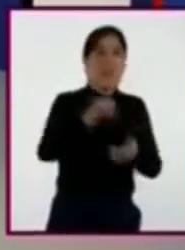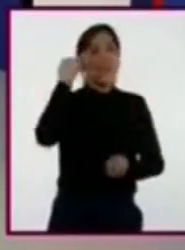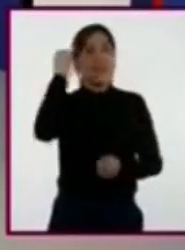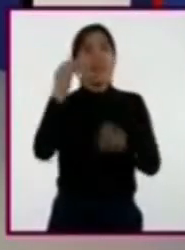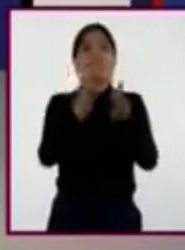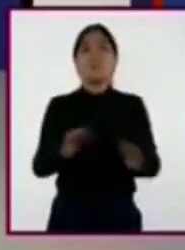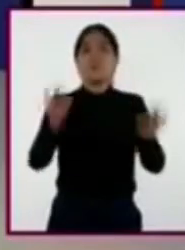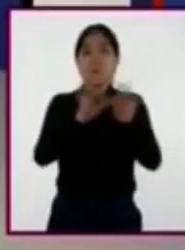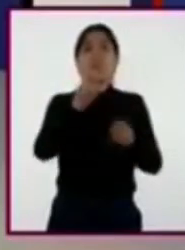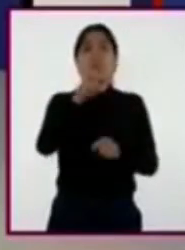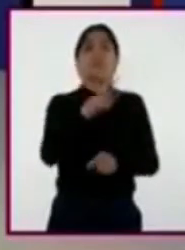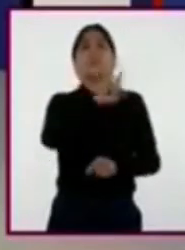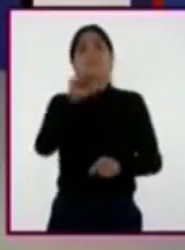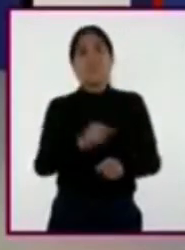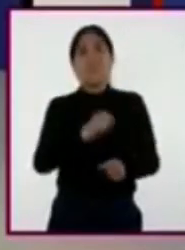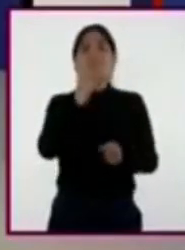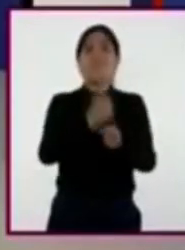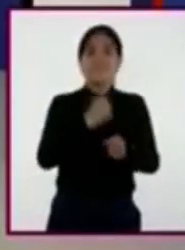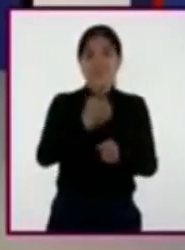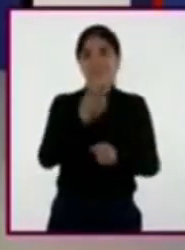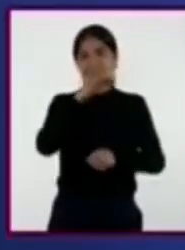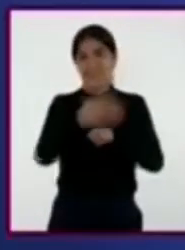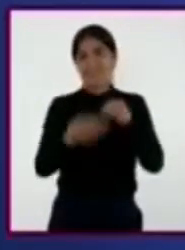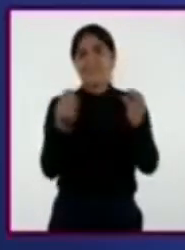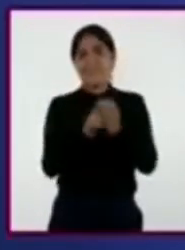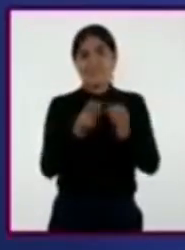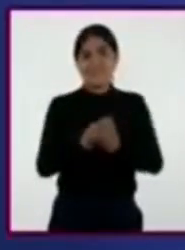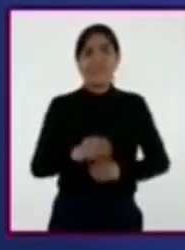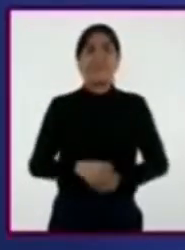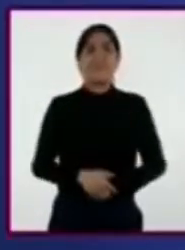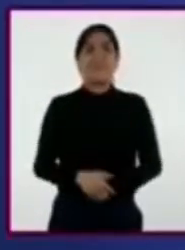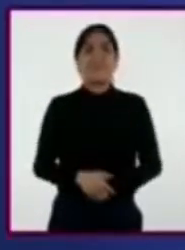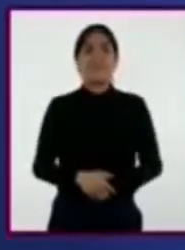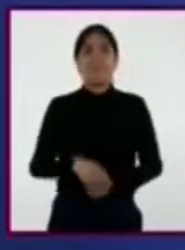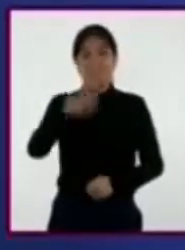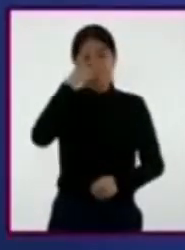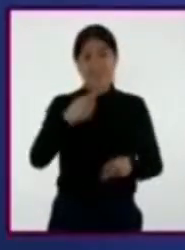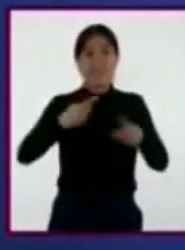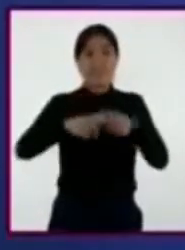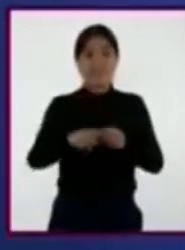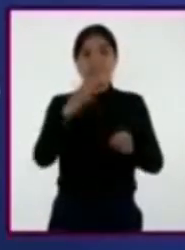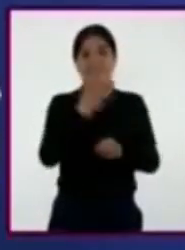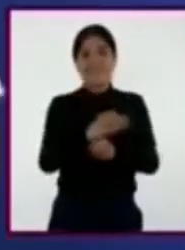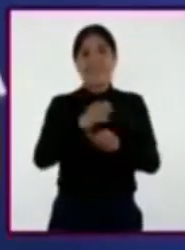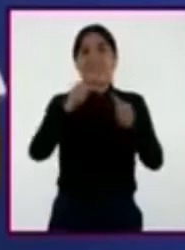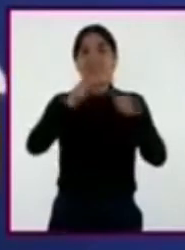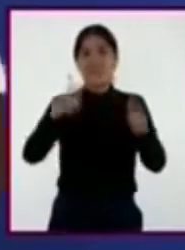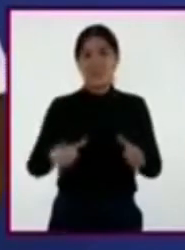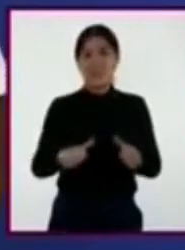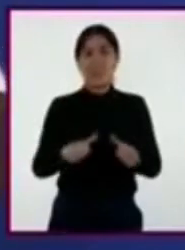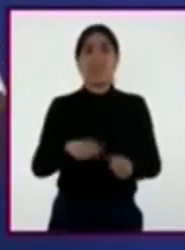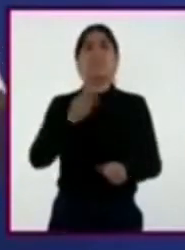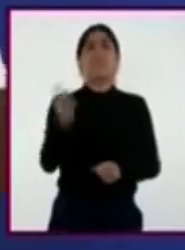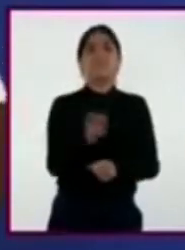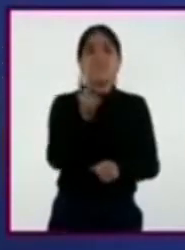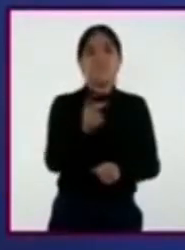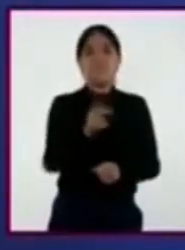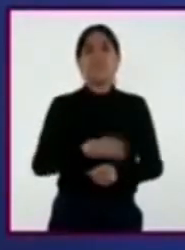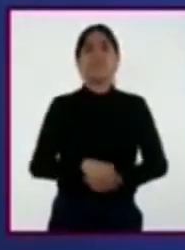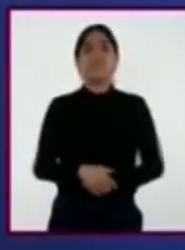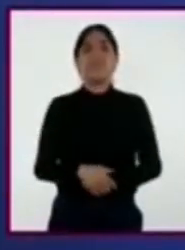y las pongan en práctica al terminar la sesión. Para comenzar nuestra sesión de arte, quisiera preguntarles lo